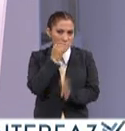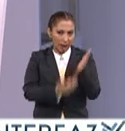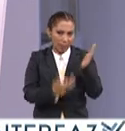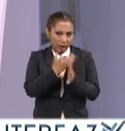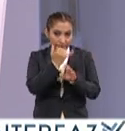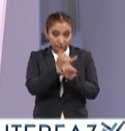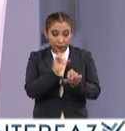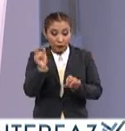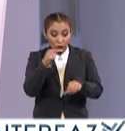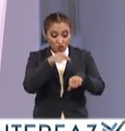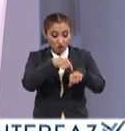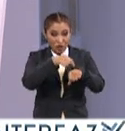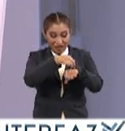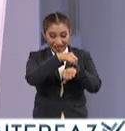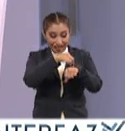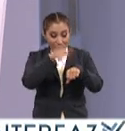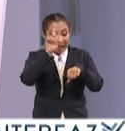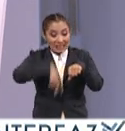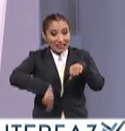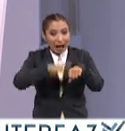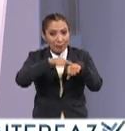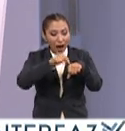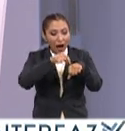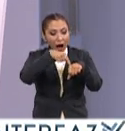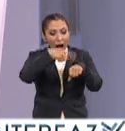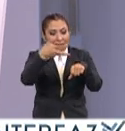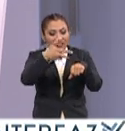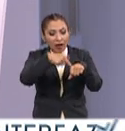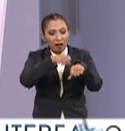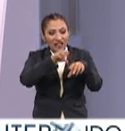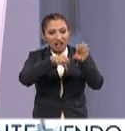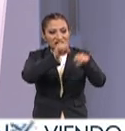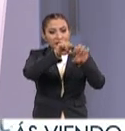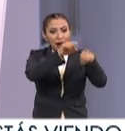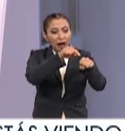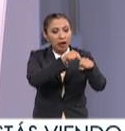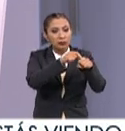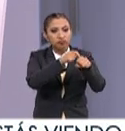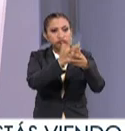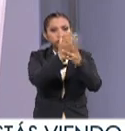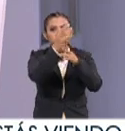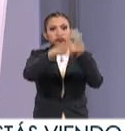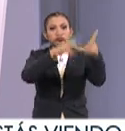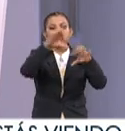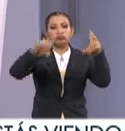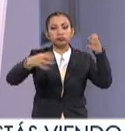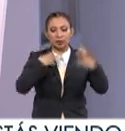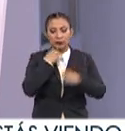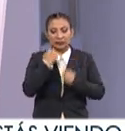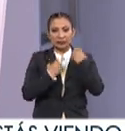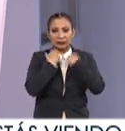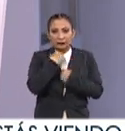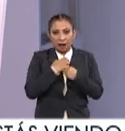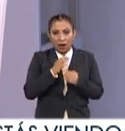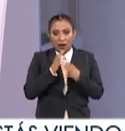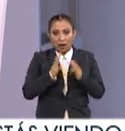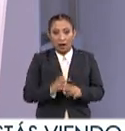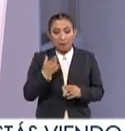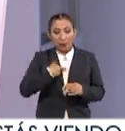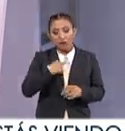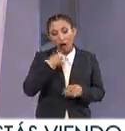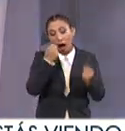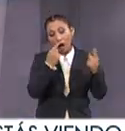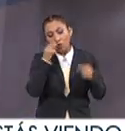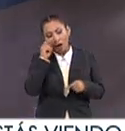al frenar la regulación, al quitar el freno, se nos activa la autoinmunidad y los